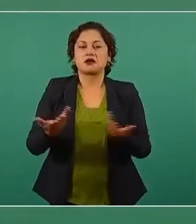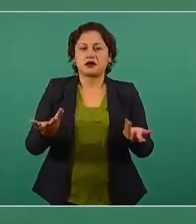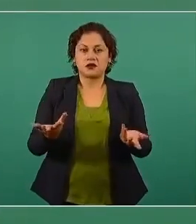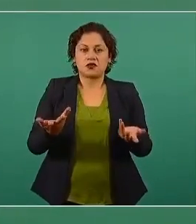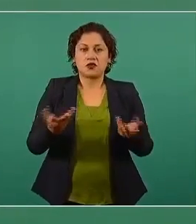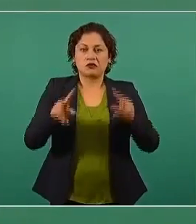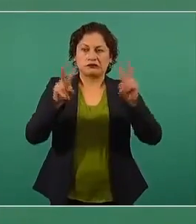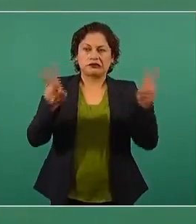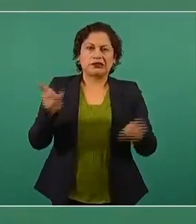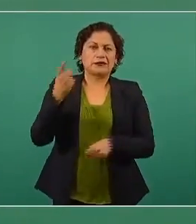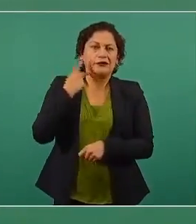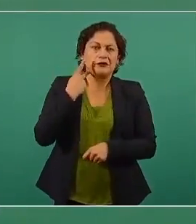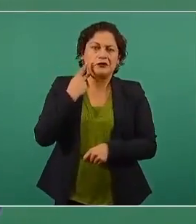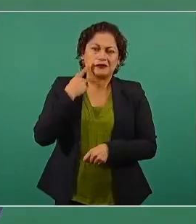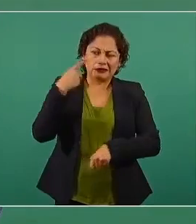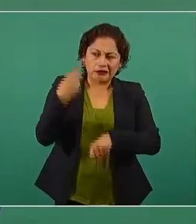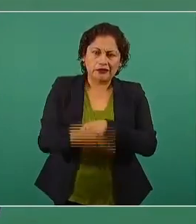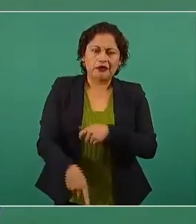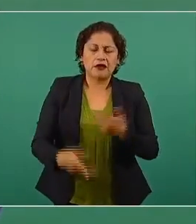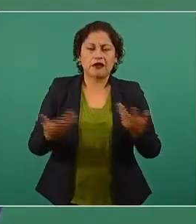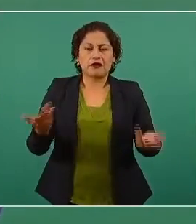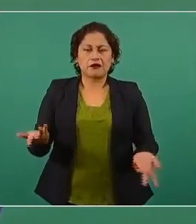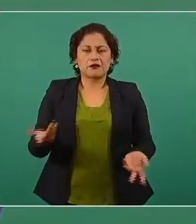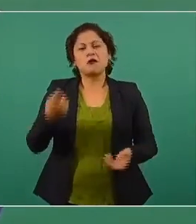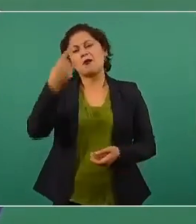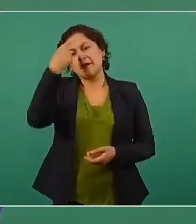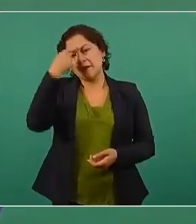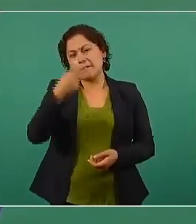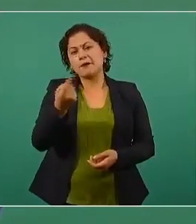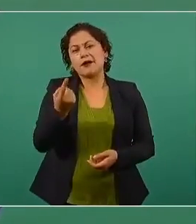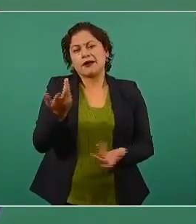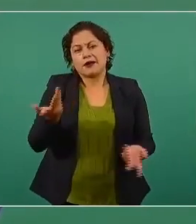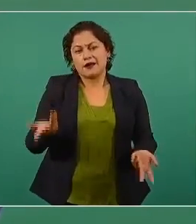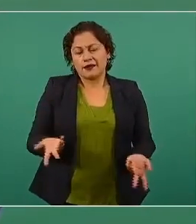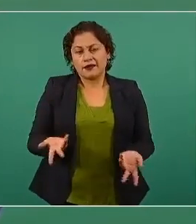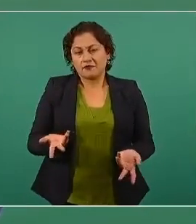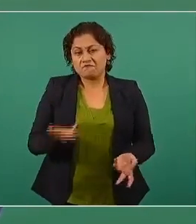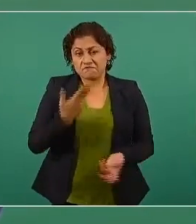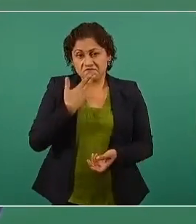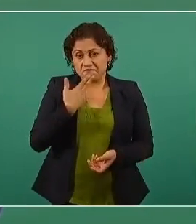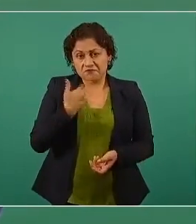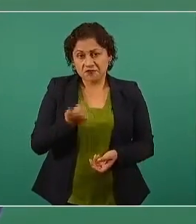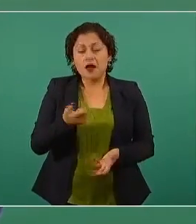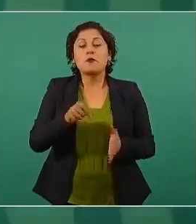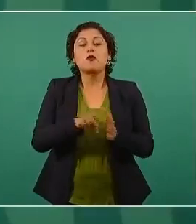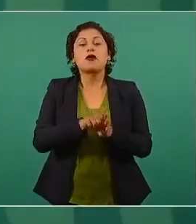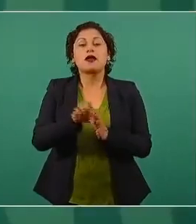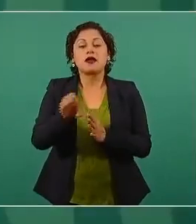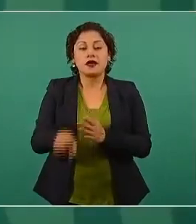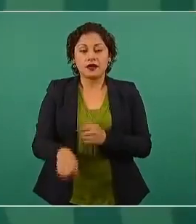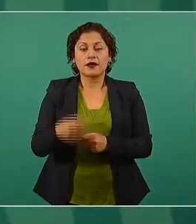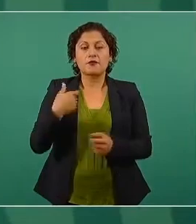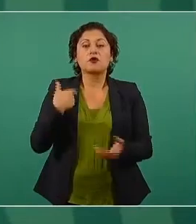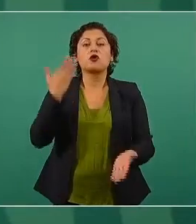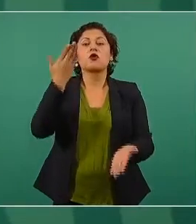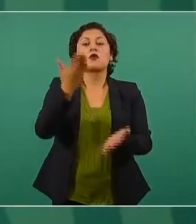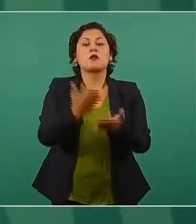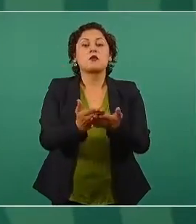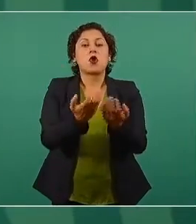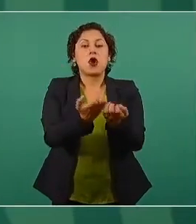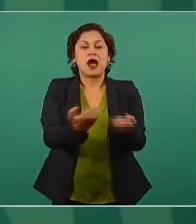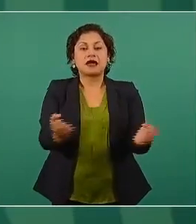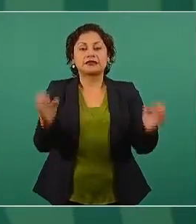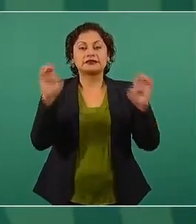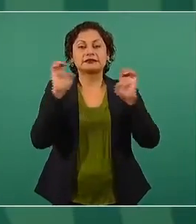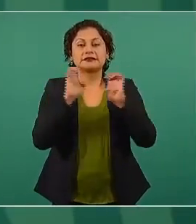¿De qué sirve ir luego al estadio a decir